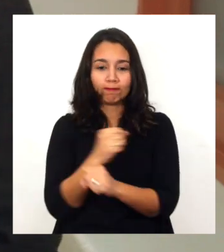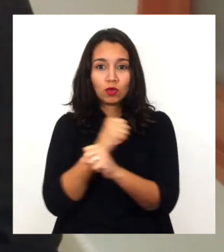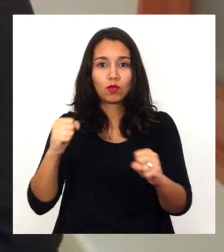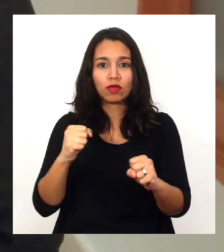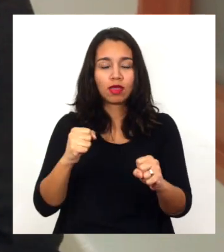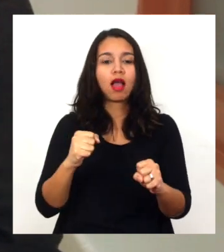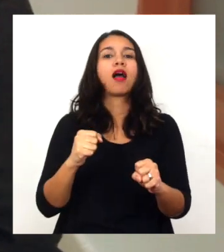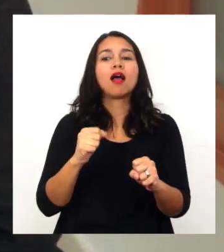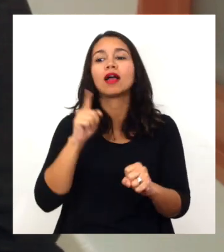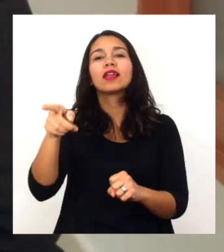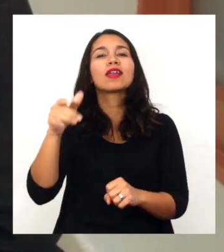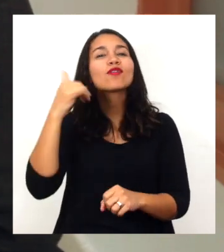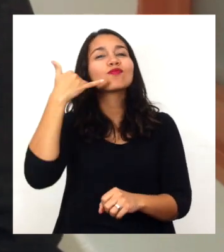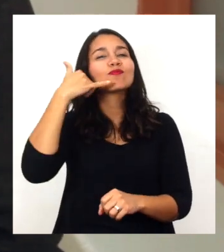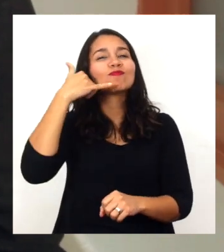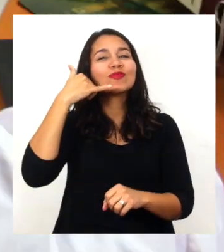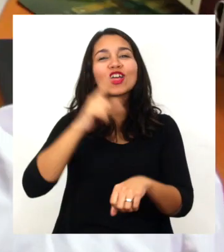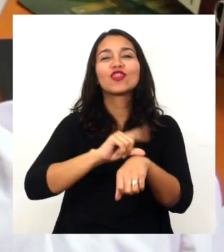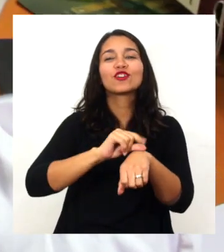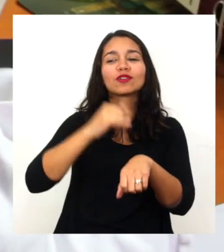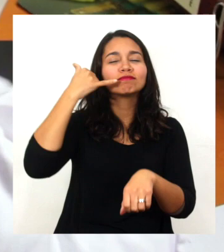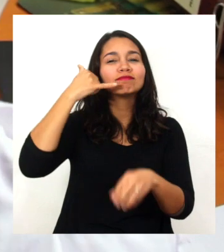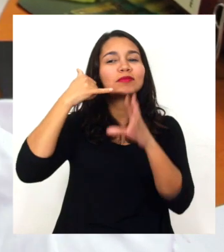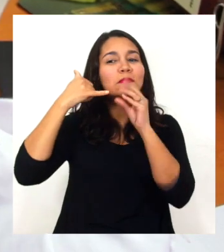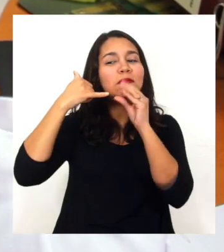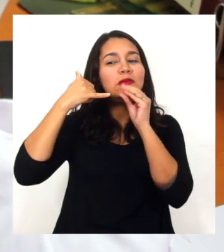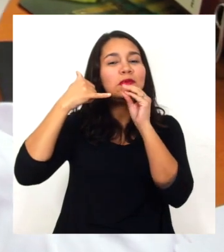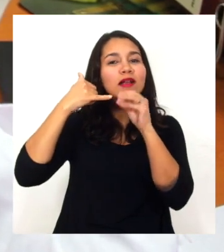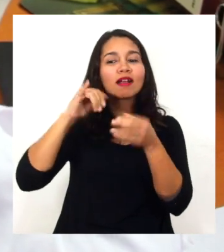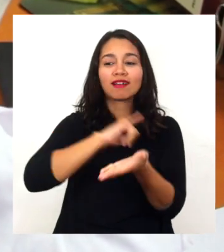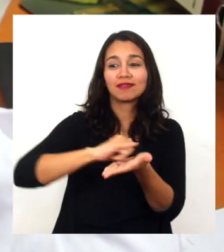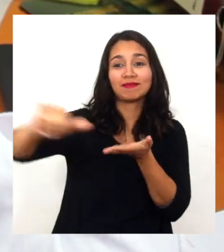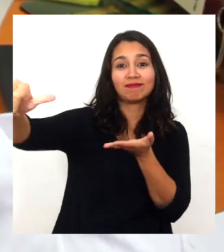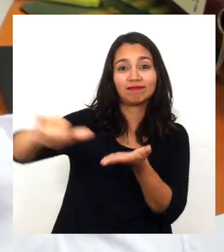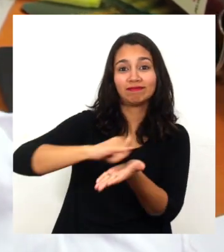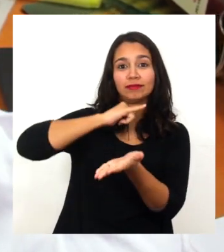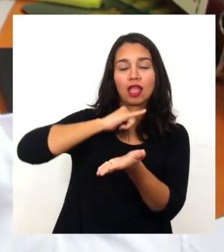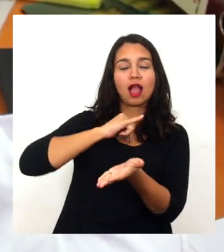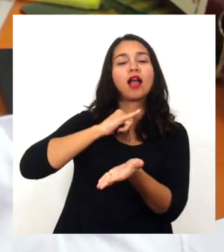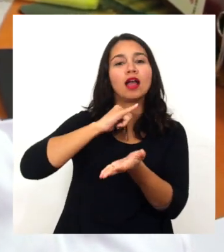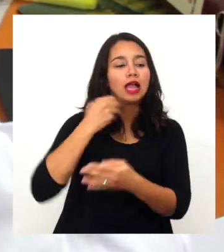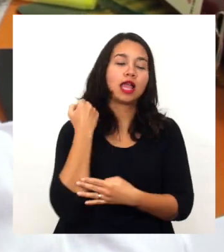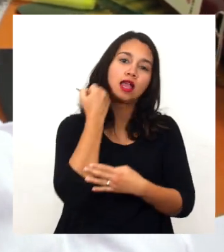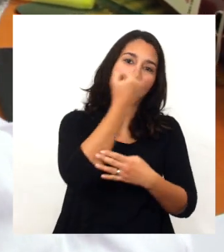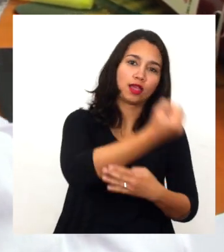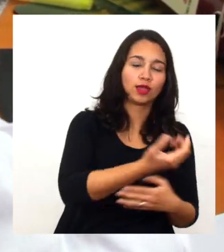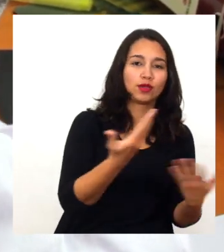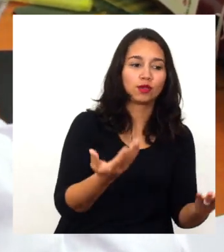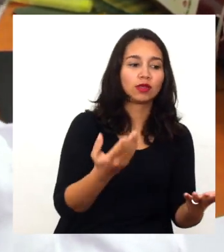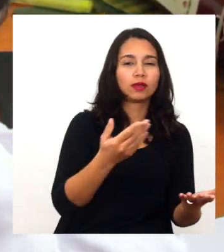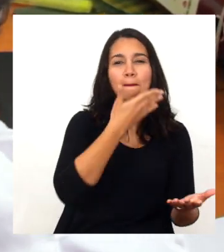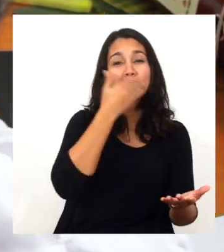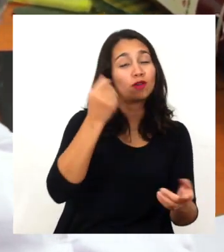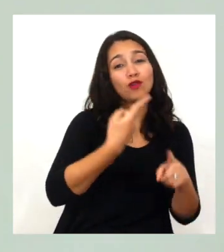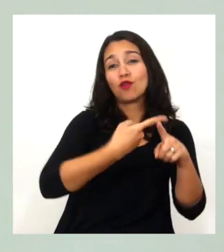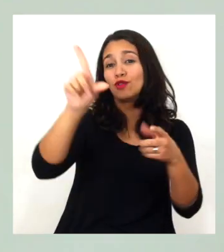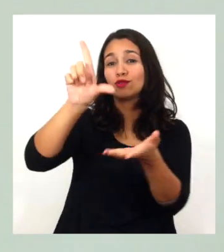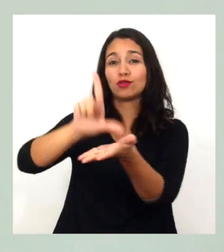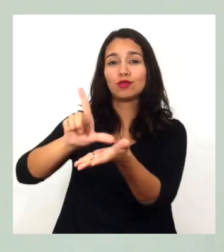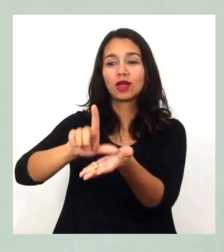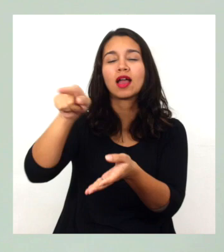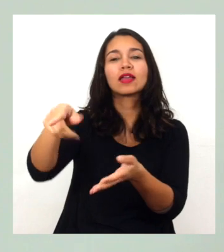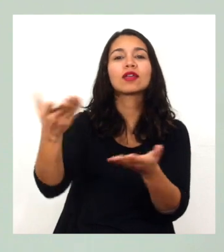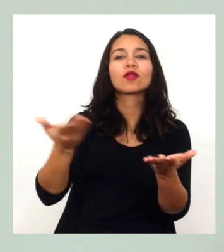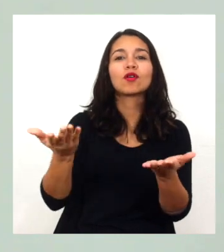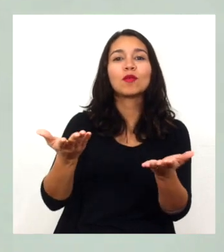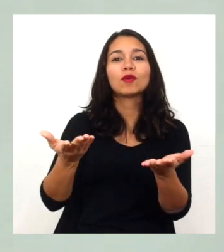de telemedicina de urgencia de la región. Una vez que detectamos que eso requería trasladarse a un lugar que tuviera endoscopía